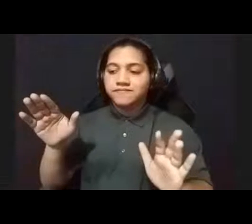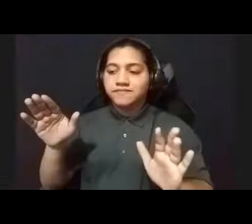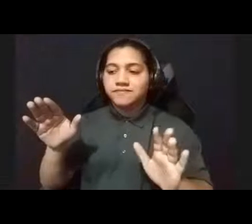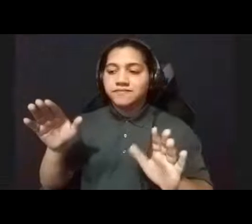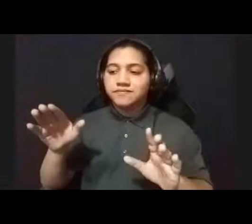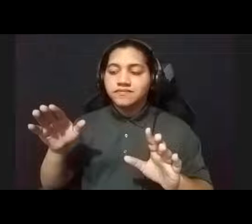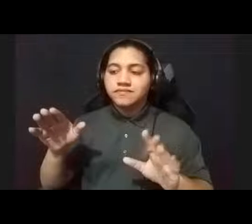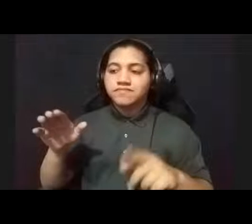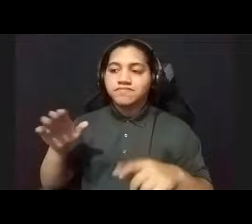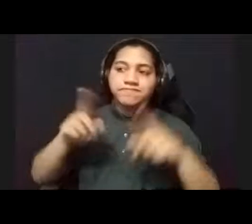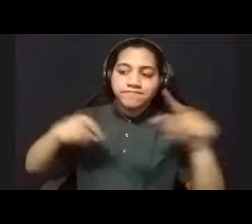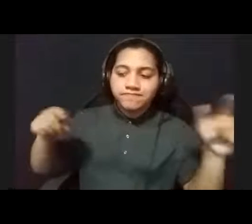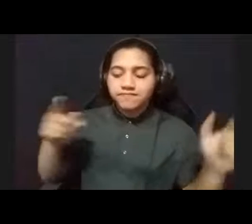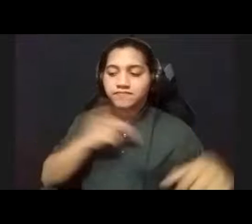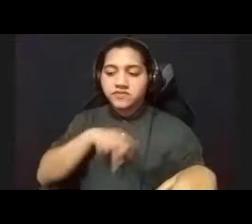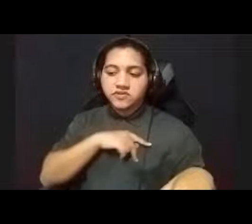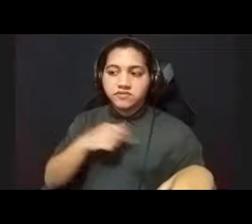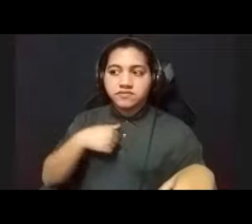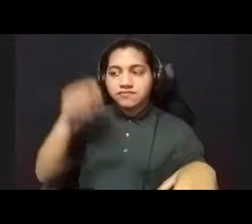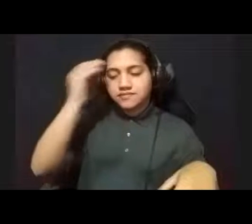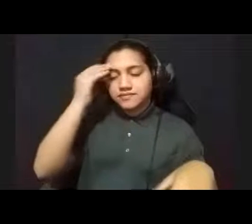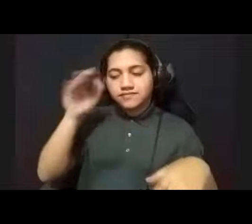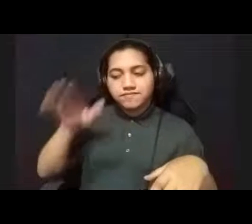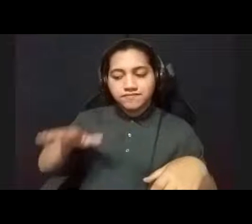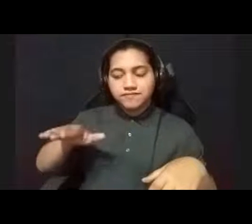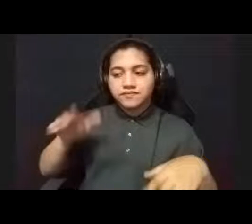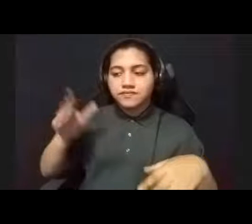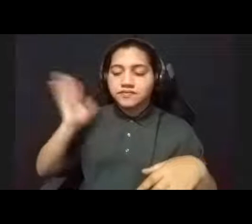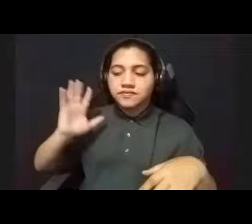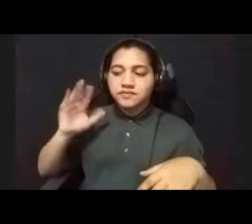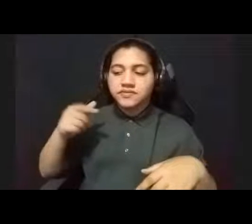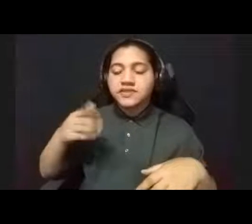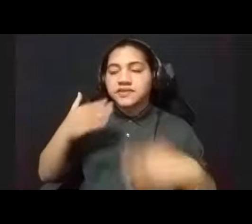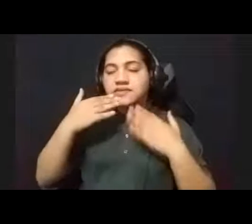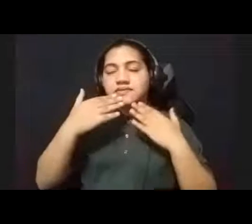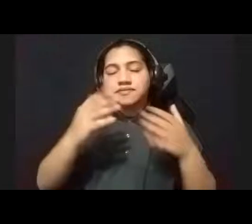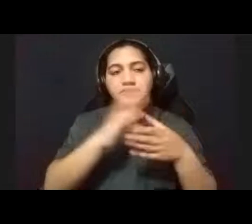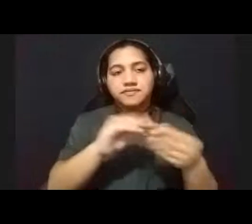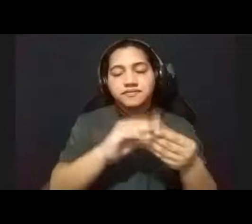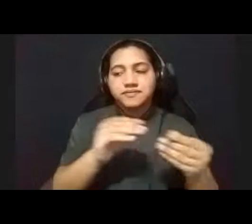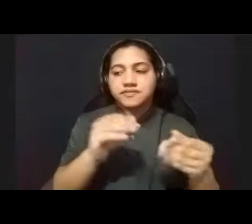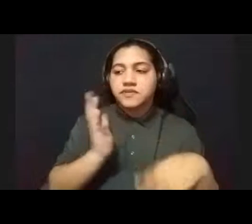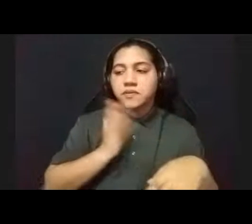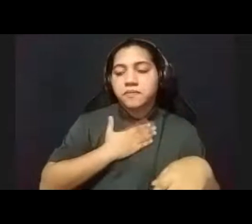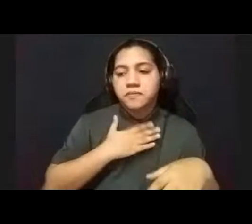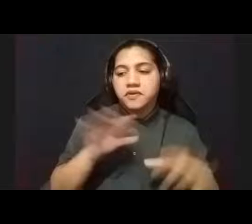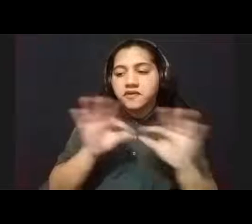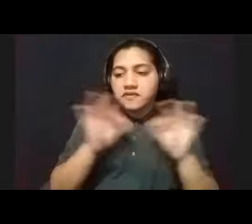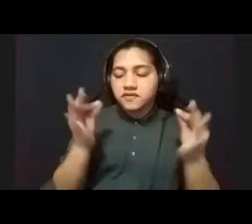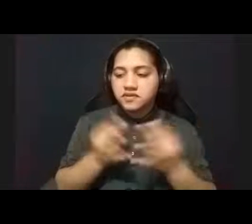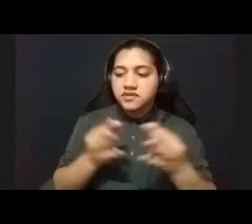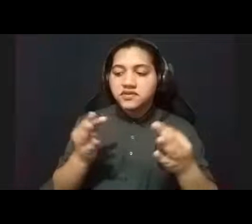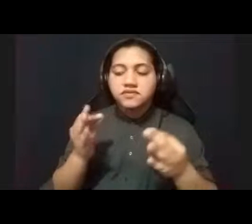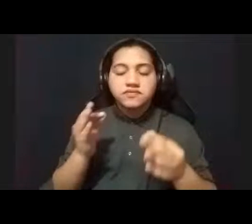los personajes que yo conocí de pequeña gracias a las narraciones orales que hacía mi familia y los que escuché en la